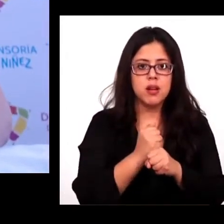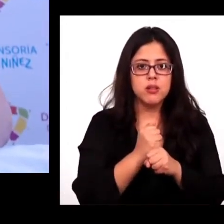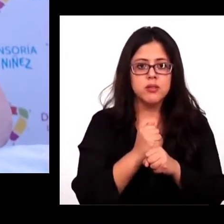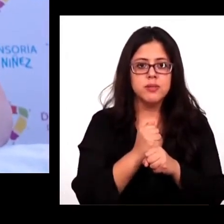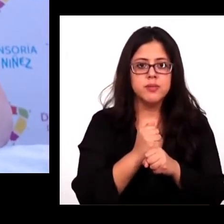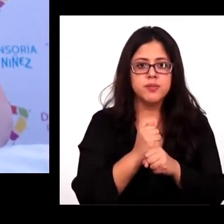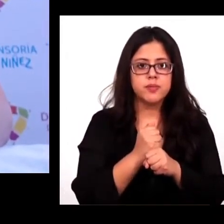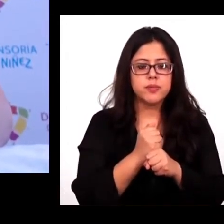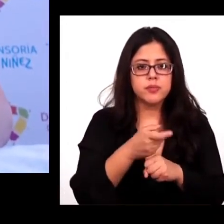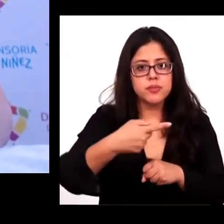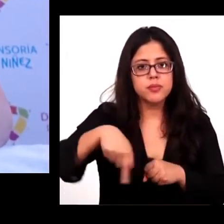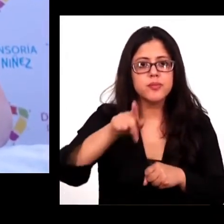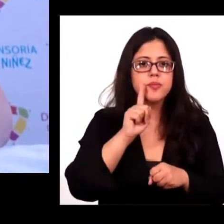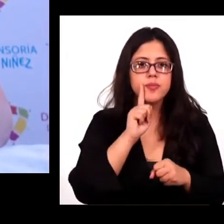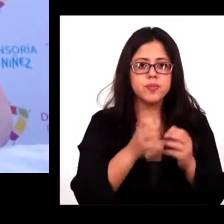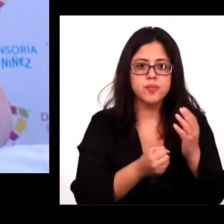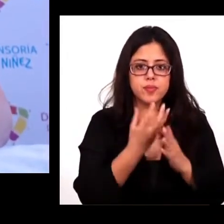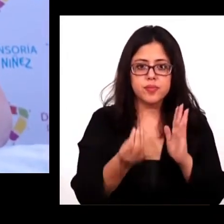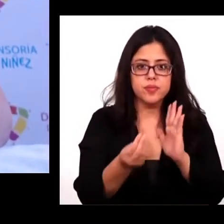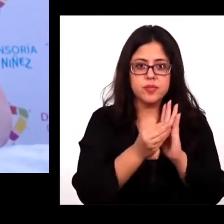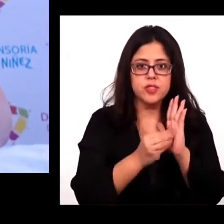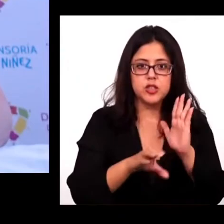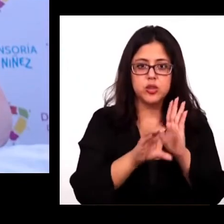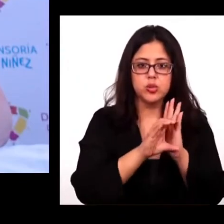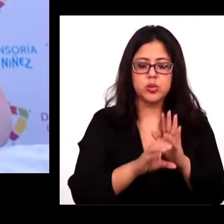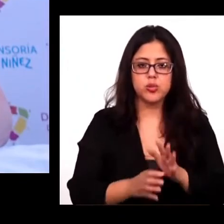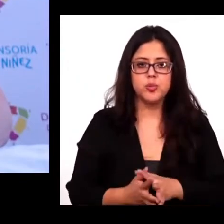devenir en la nueva Carta Fundamental.